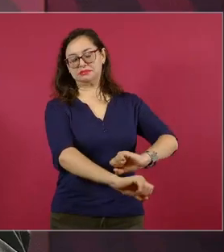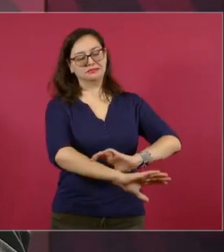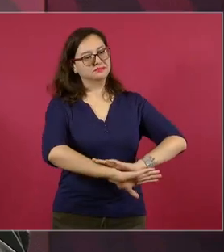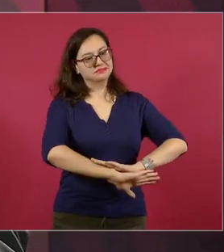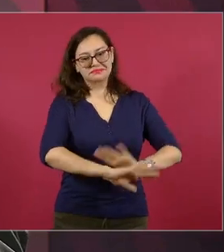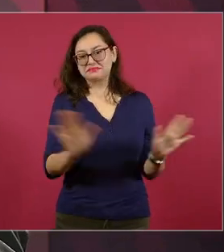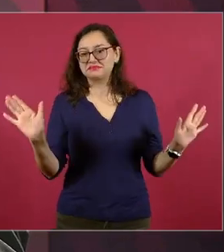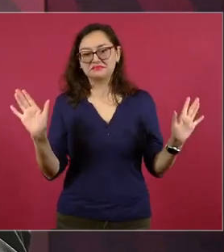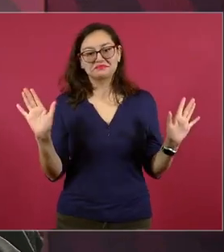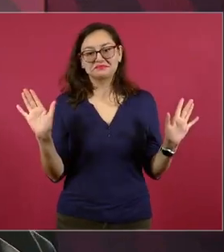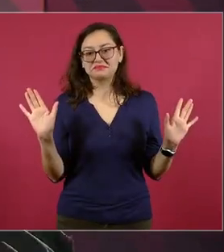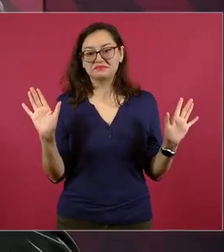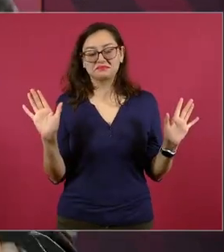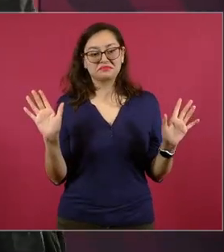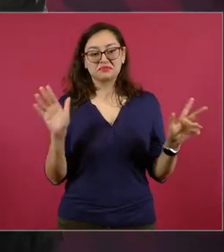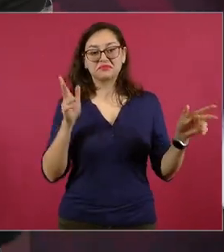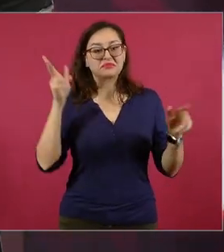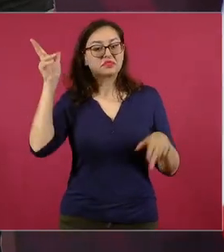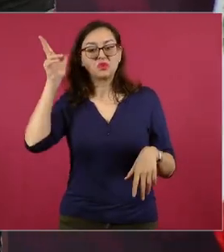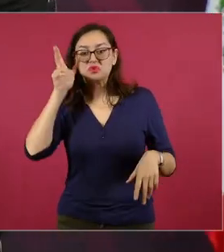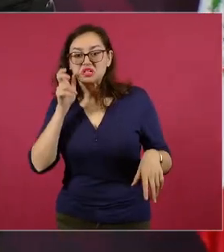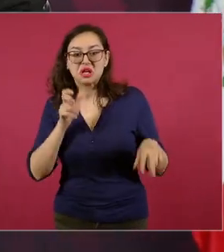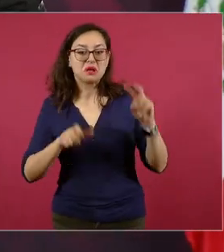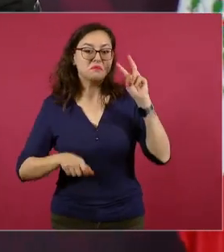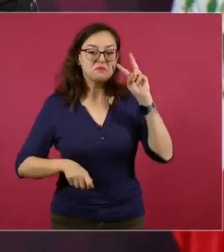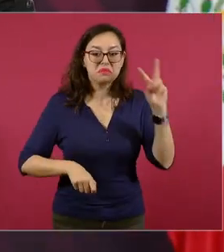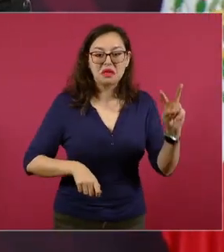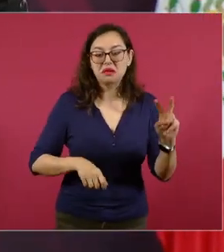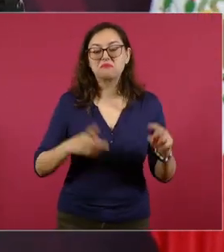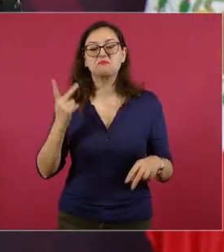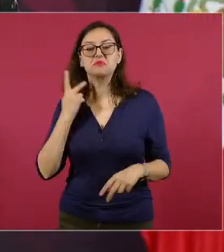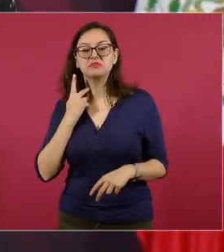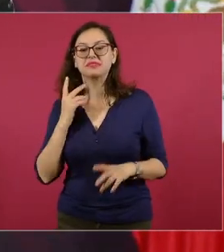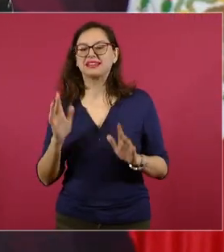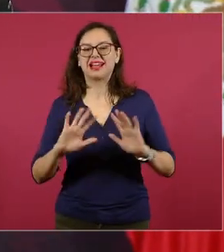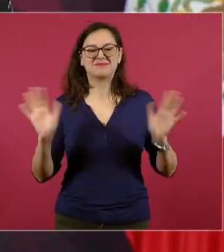escuchando, viendo nada que tenga que ver con política